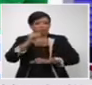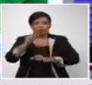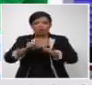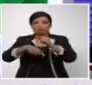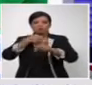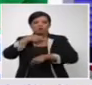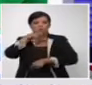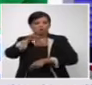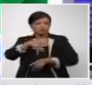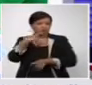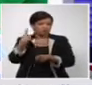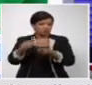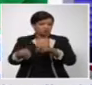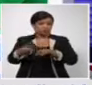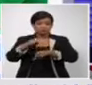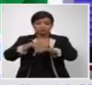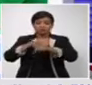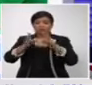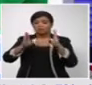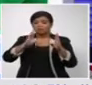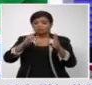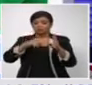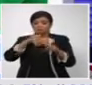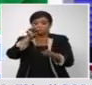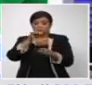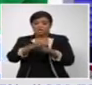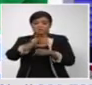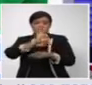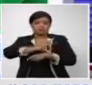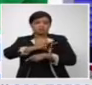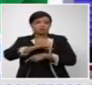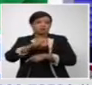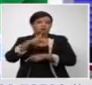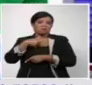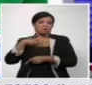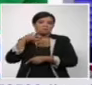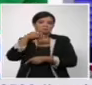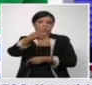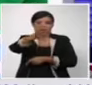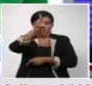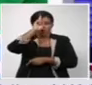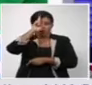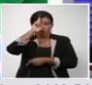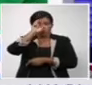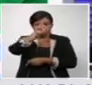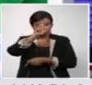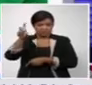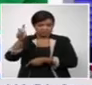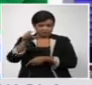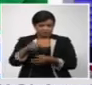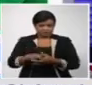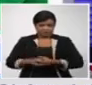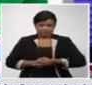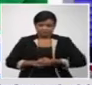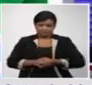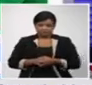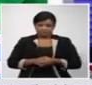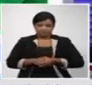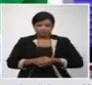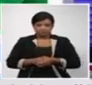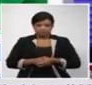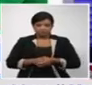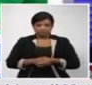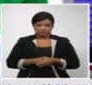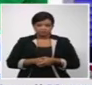tiempo entre que yo comienzo con mis síntomas y toco o me toca a mí el sistema de salud. Y como